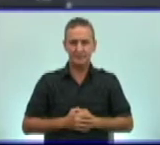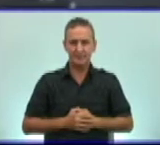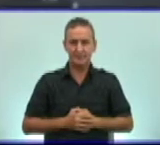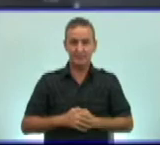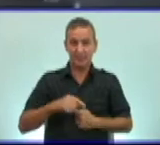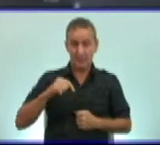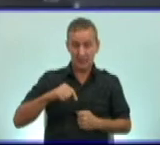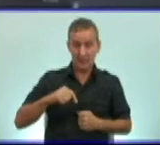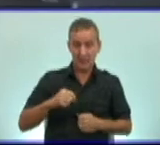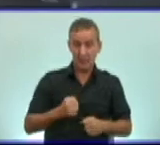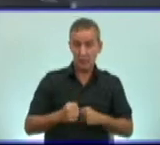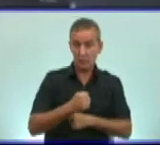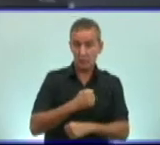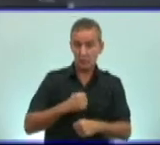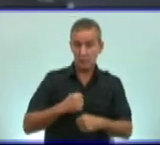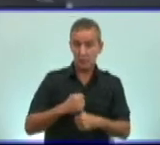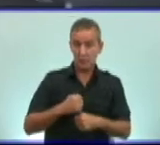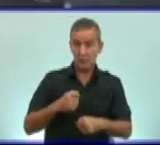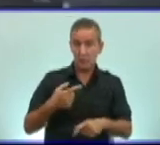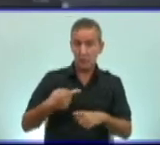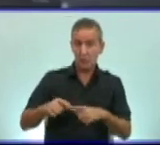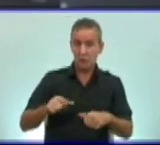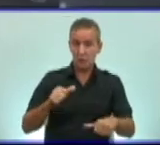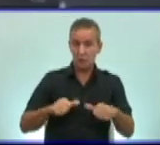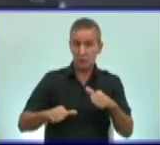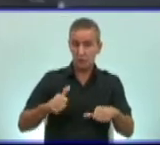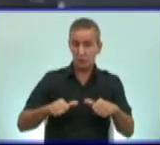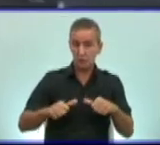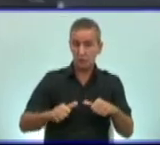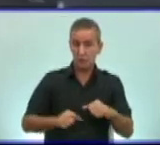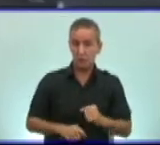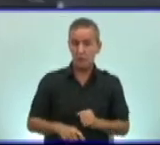Ahora vamos a utilizar una disolución de sacarosa al 2%.